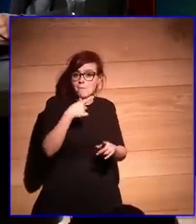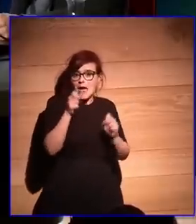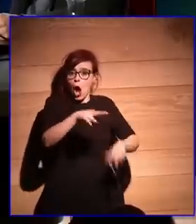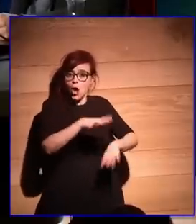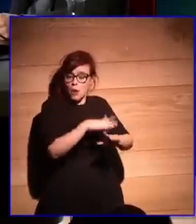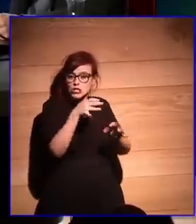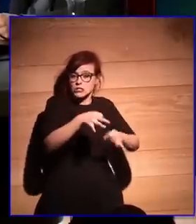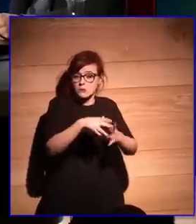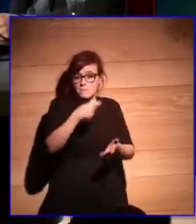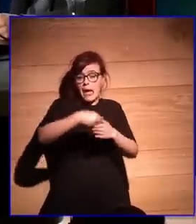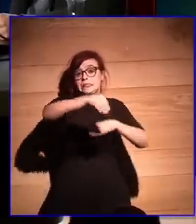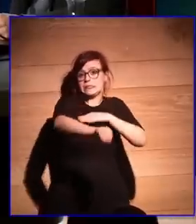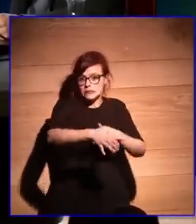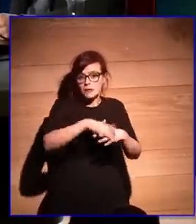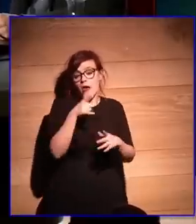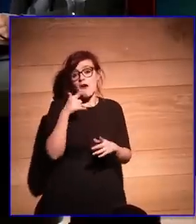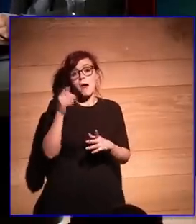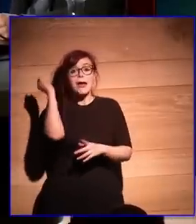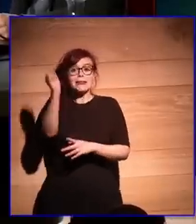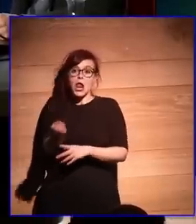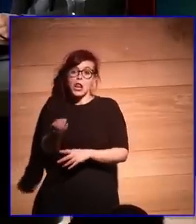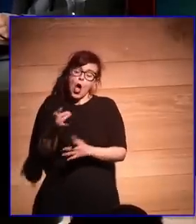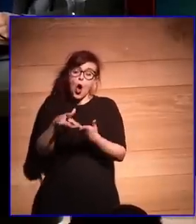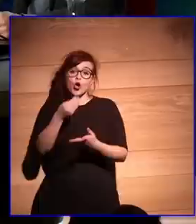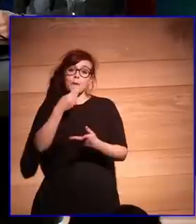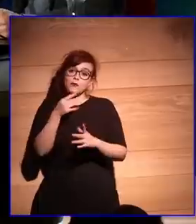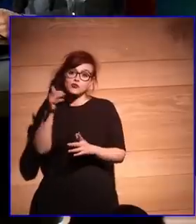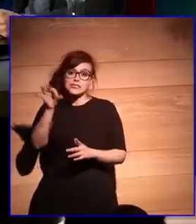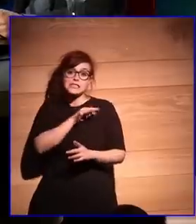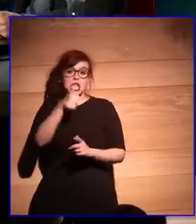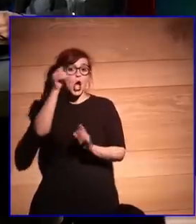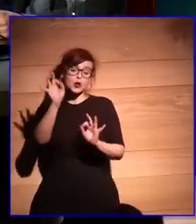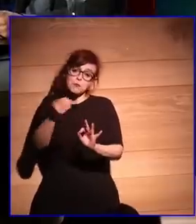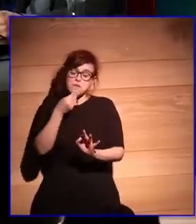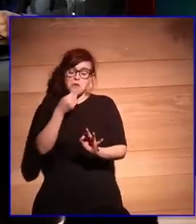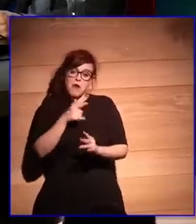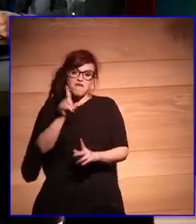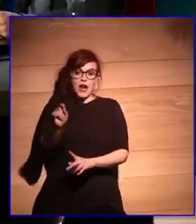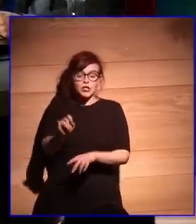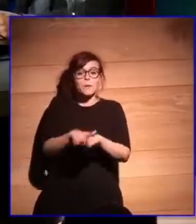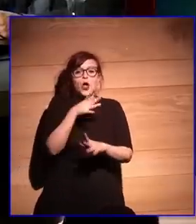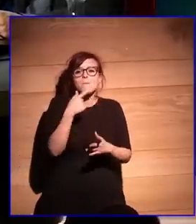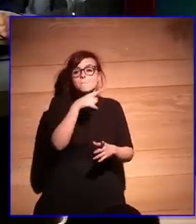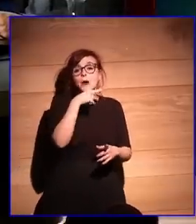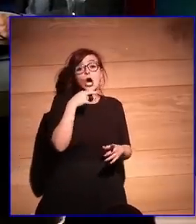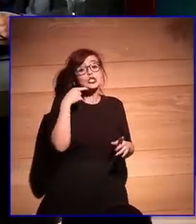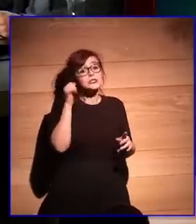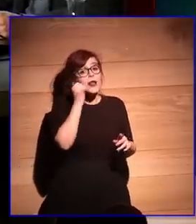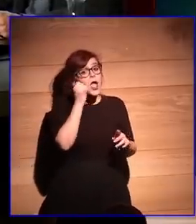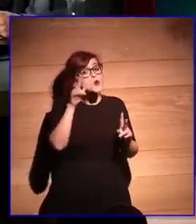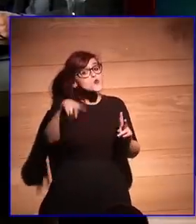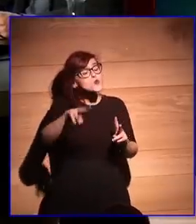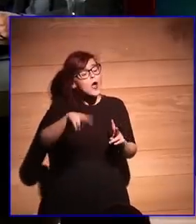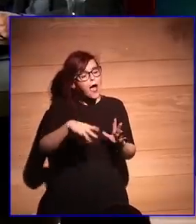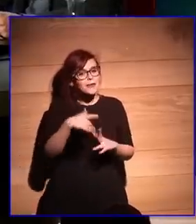además es... Comerte a un señor es barato, pero no... Ni vinos ni postres. Eso es. Claro. Pero no toma postre. O sea, yo creo que uno de los